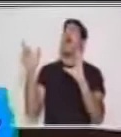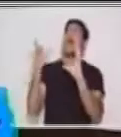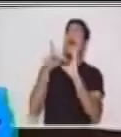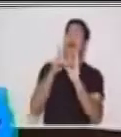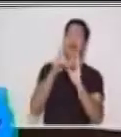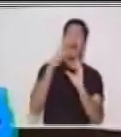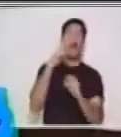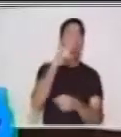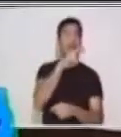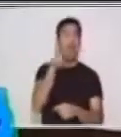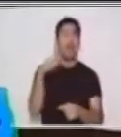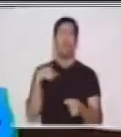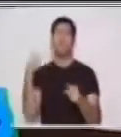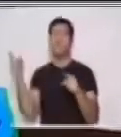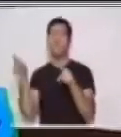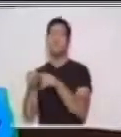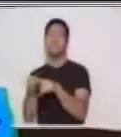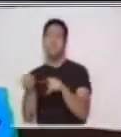objetos que hay en casa.